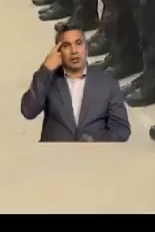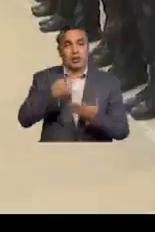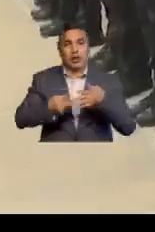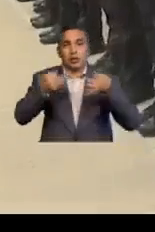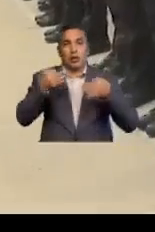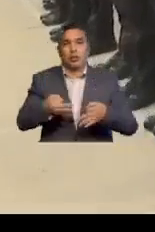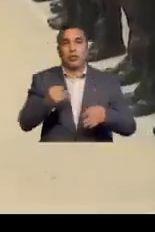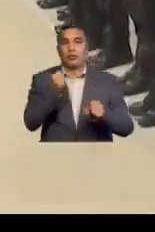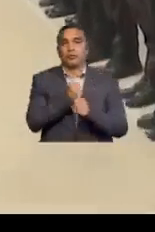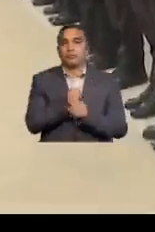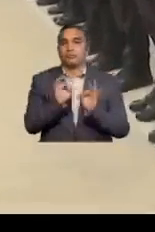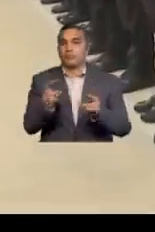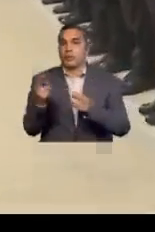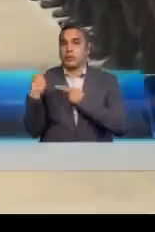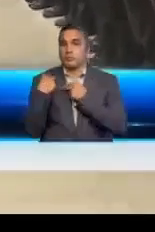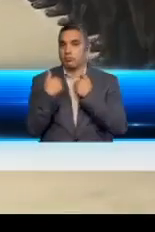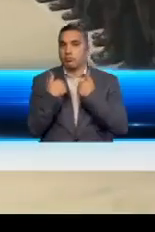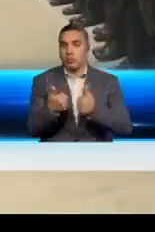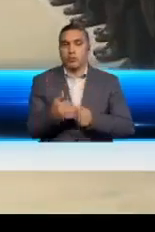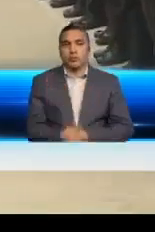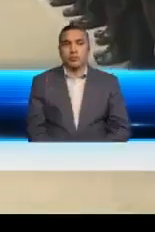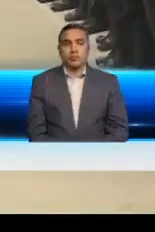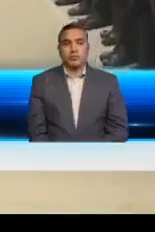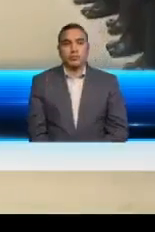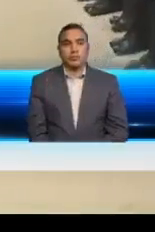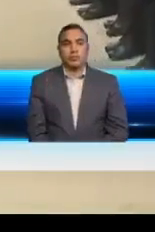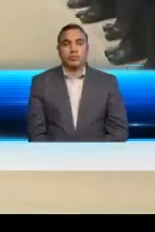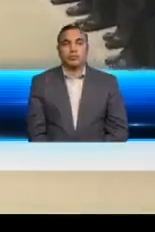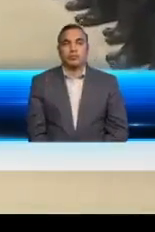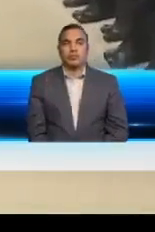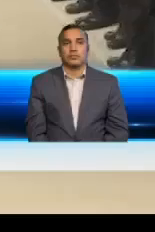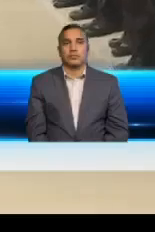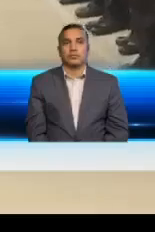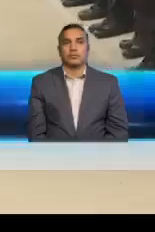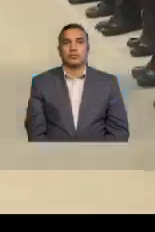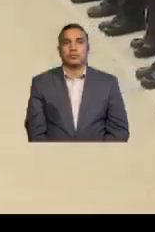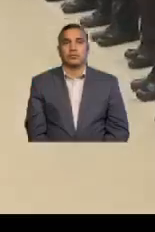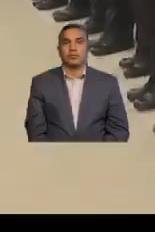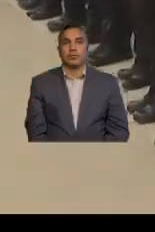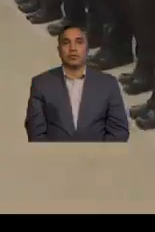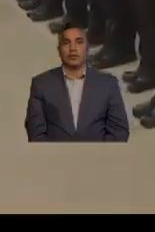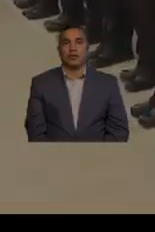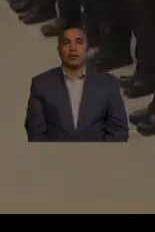cumplir con esta responsabilidad. Mauricio Ceballos, TC Televisión.